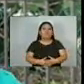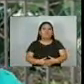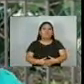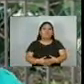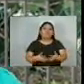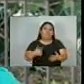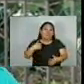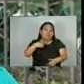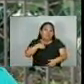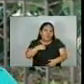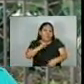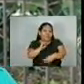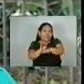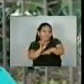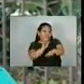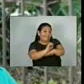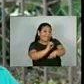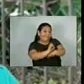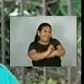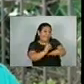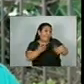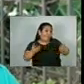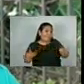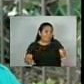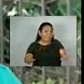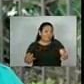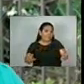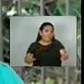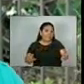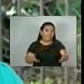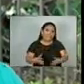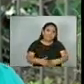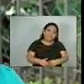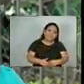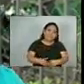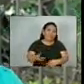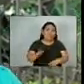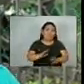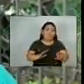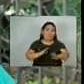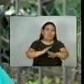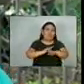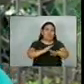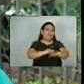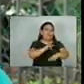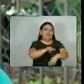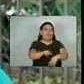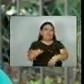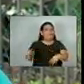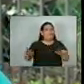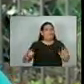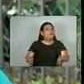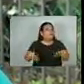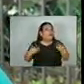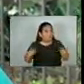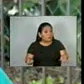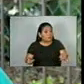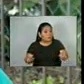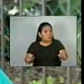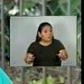Entonces, lo que yo recomendaría es evitar todo eso, vea, para que